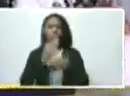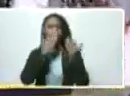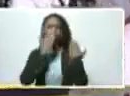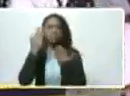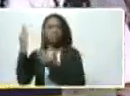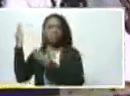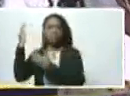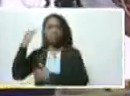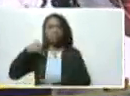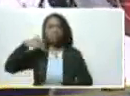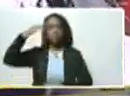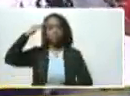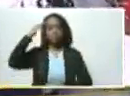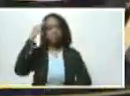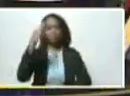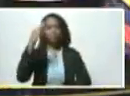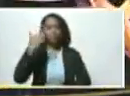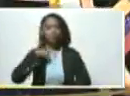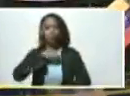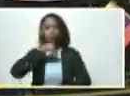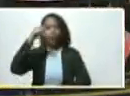Adelante, mi comandante. Aquí